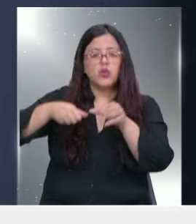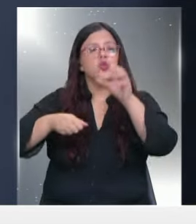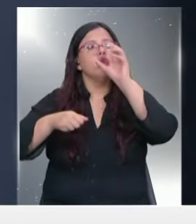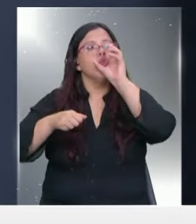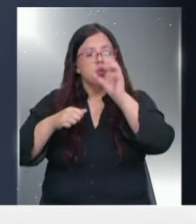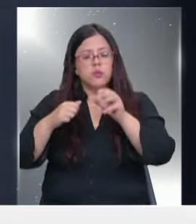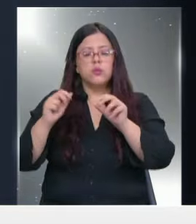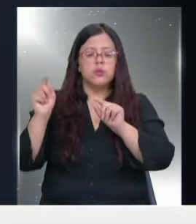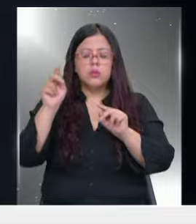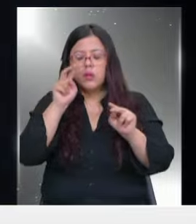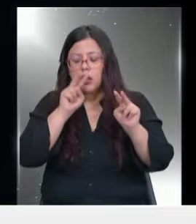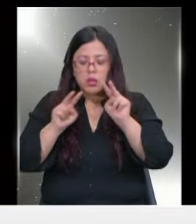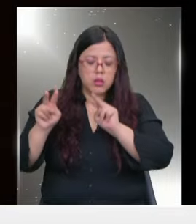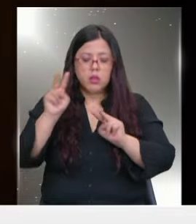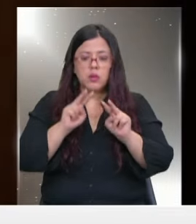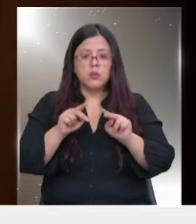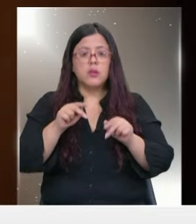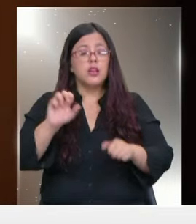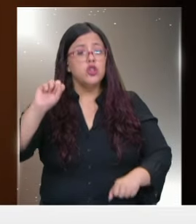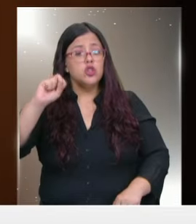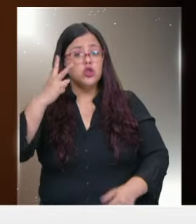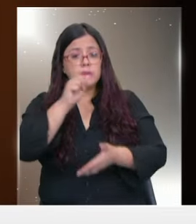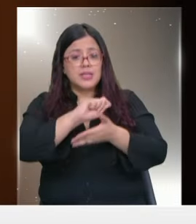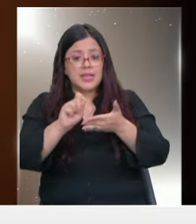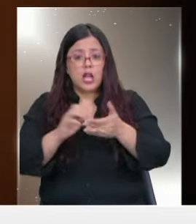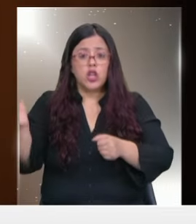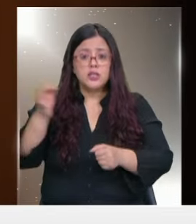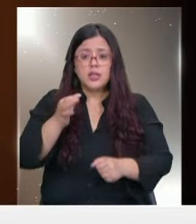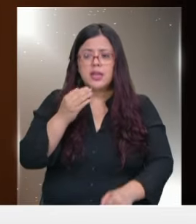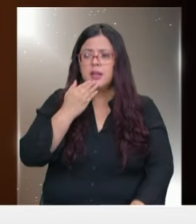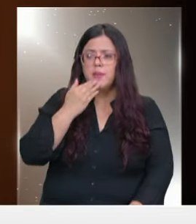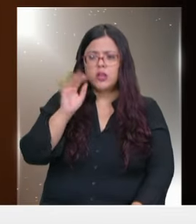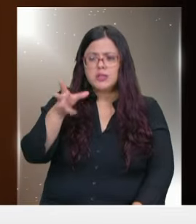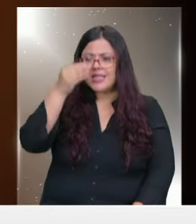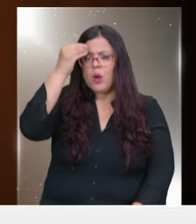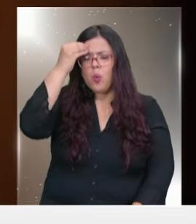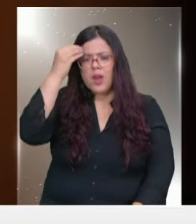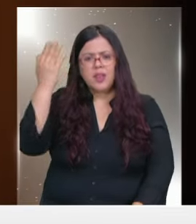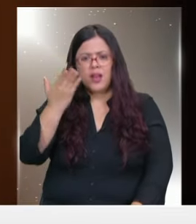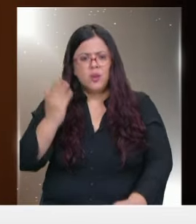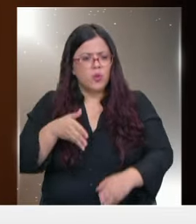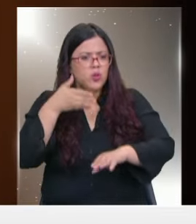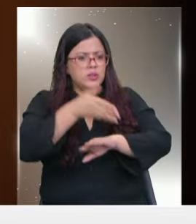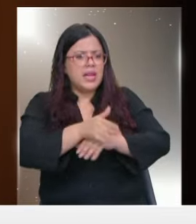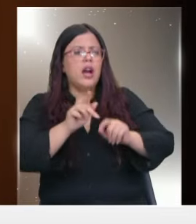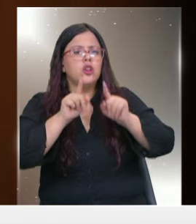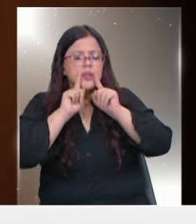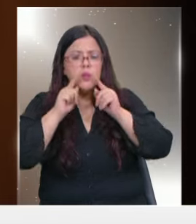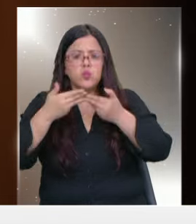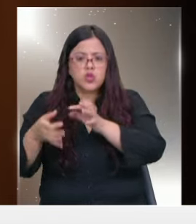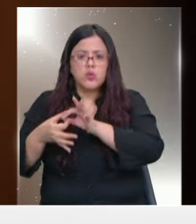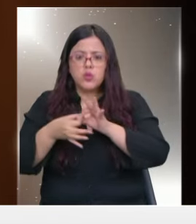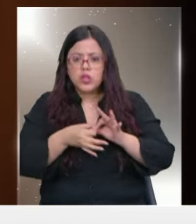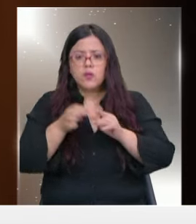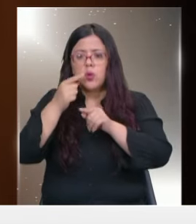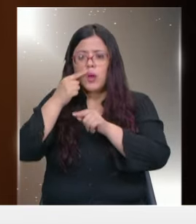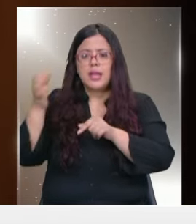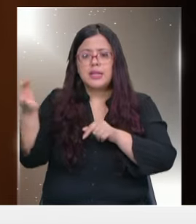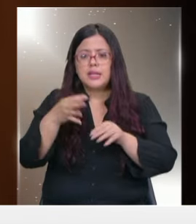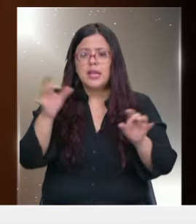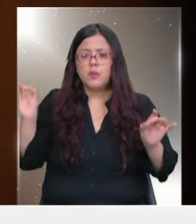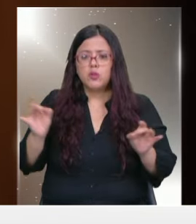El subsecretario lo que le ha comentado a su círculo es que él tampoco recuerda cómo llega a este hotel y que por esa razón él presupone que los pudieron